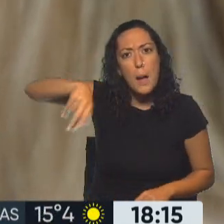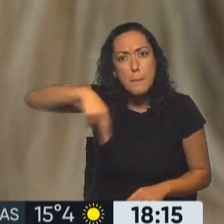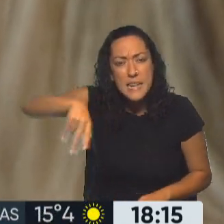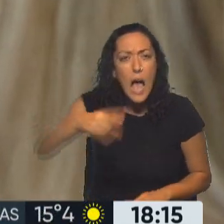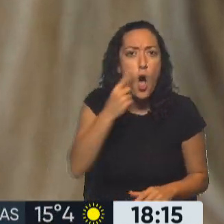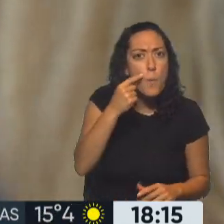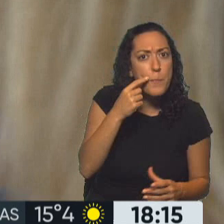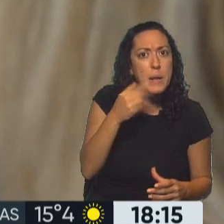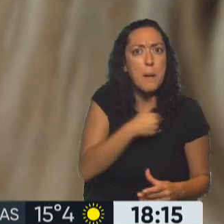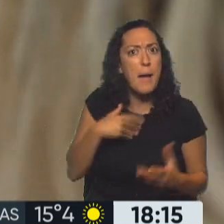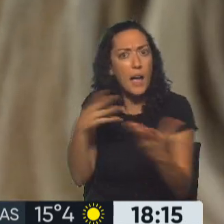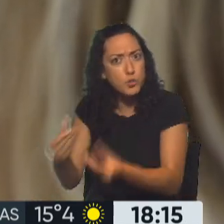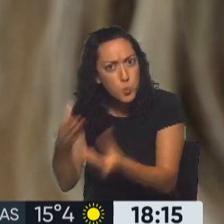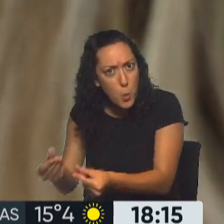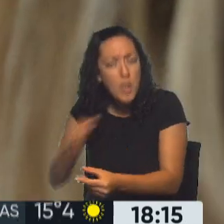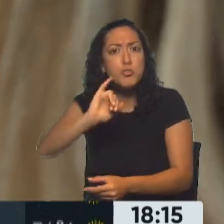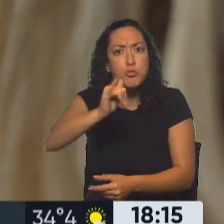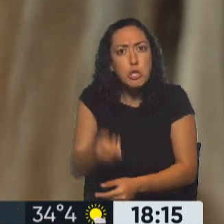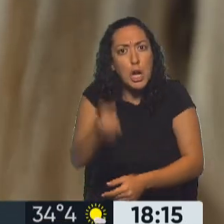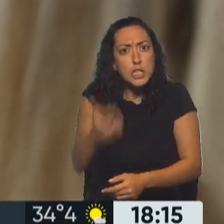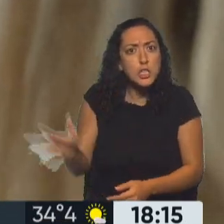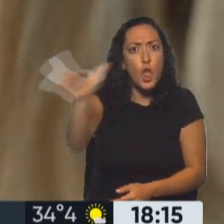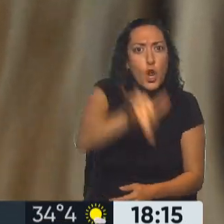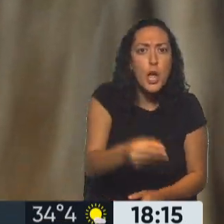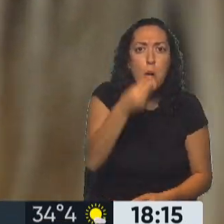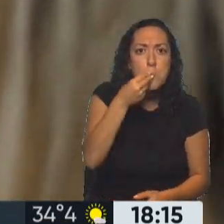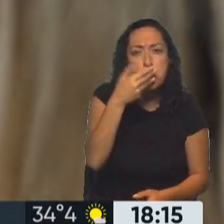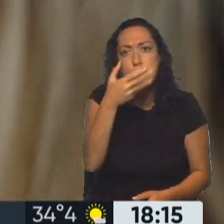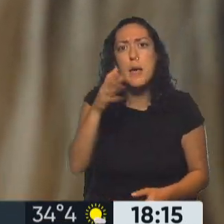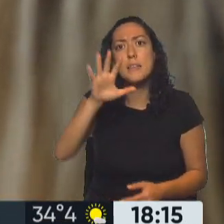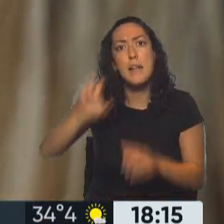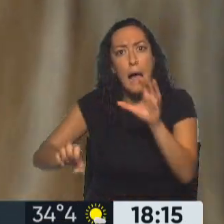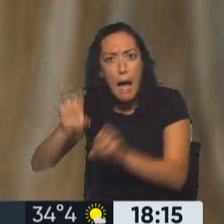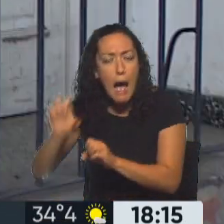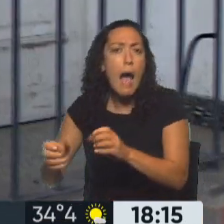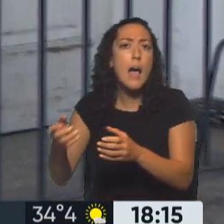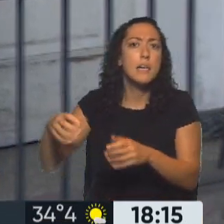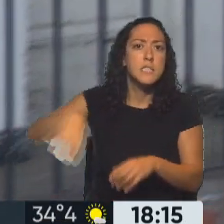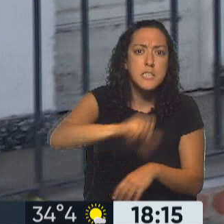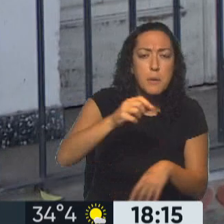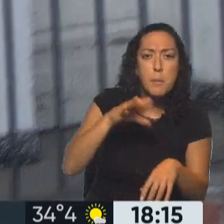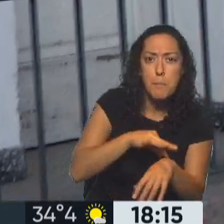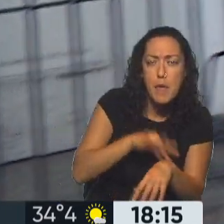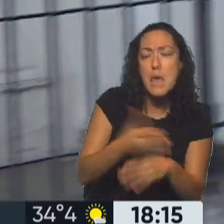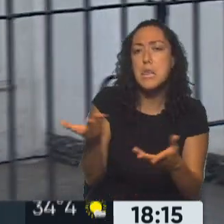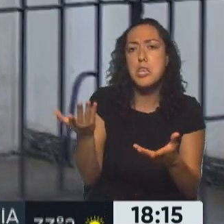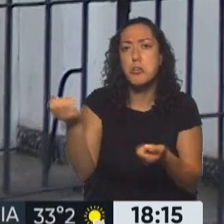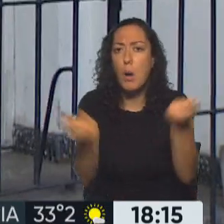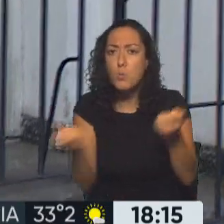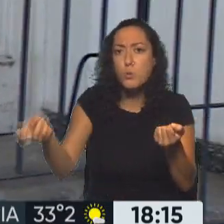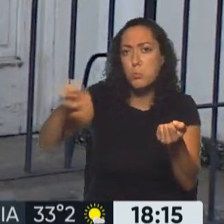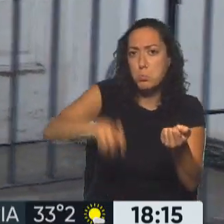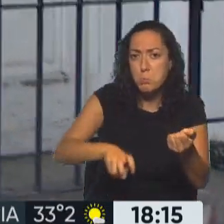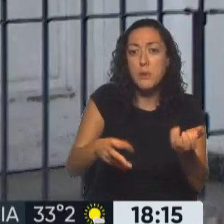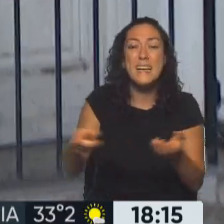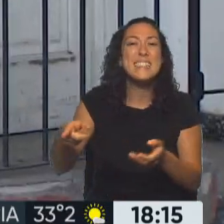madre. Sí. Él venía casi todos los días, le traía la comida o le traía provisiones, la llevaba al médico, la subía en la camioneta. Ella no